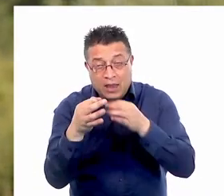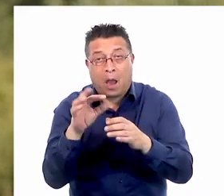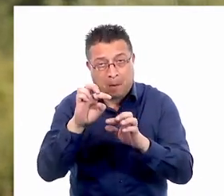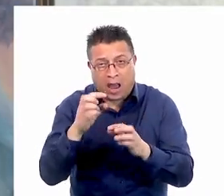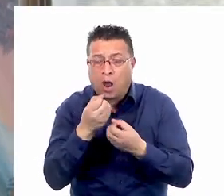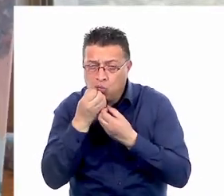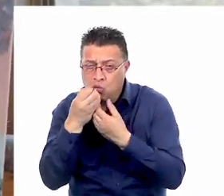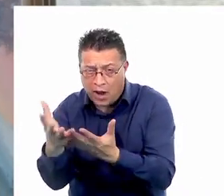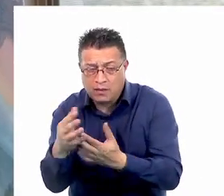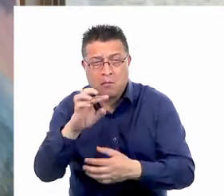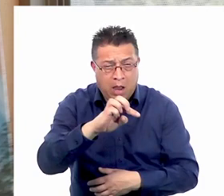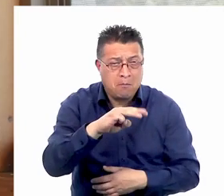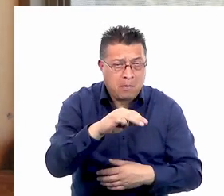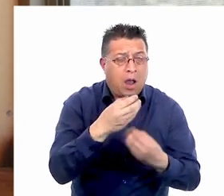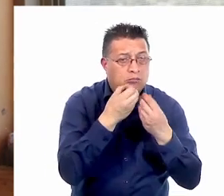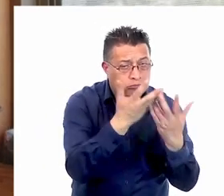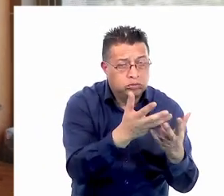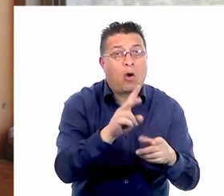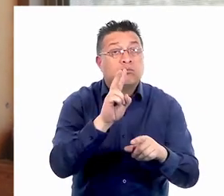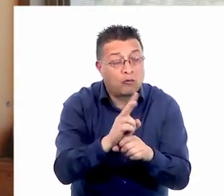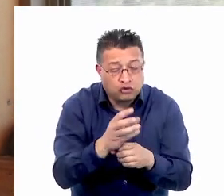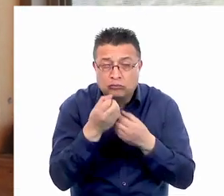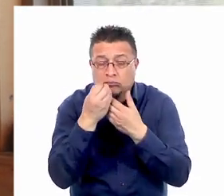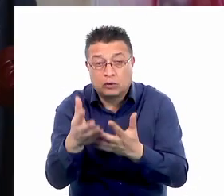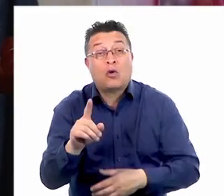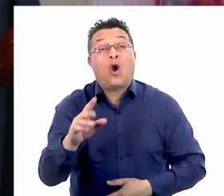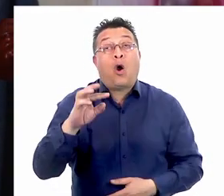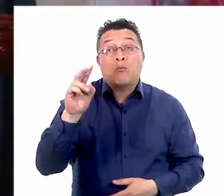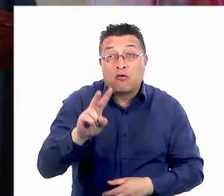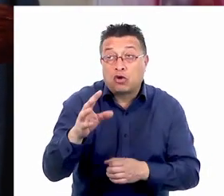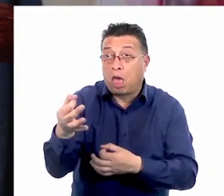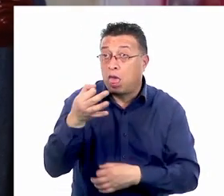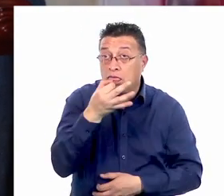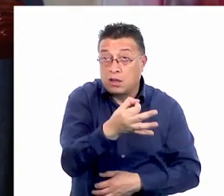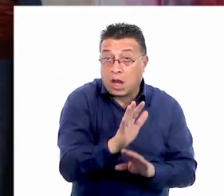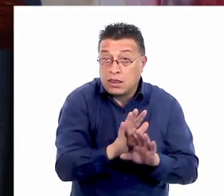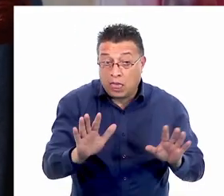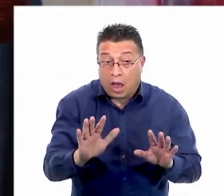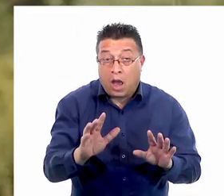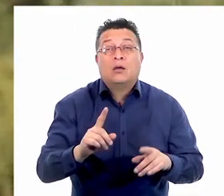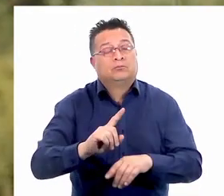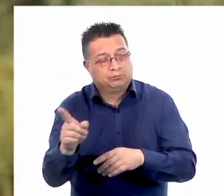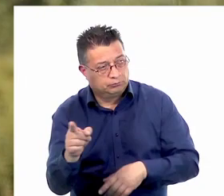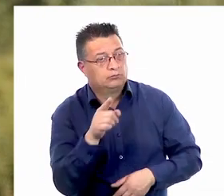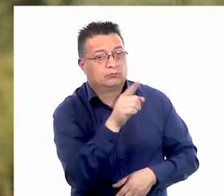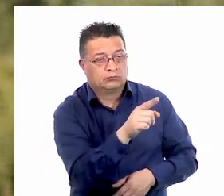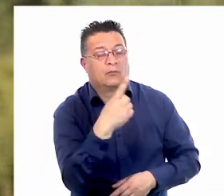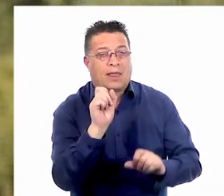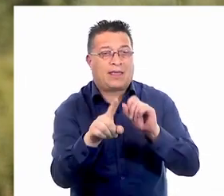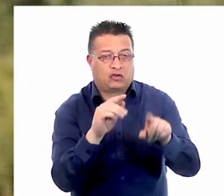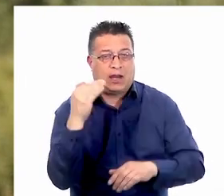su papá y que si nadie, o que le diga a su profesor, y si su profesor o alguien no le dice nada, que le diga a